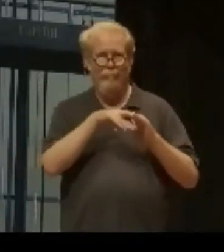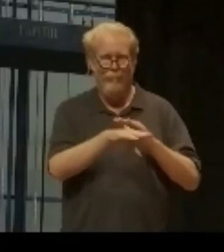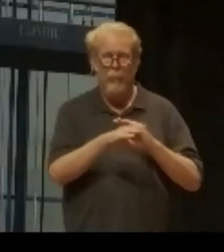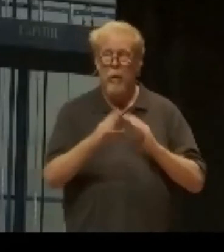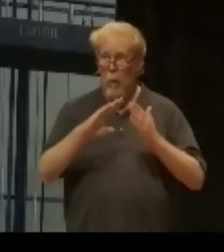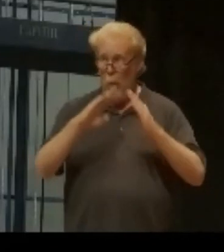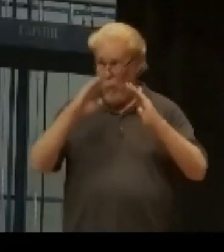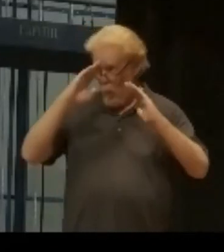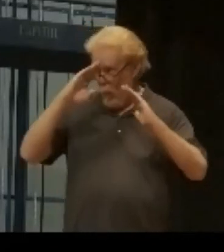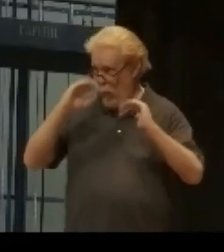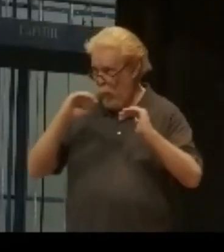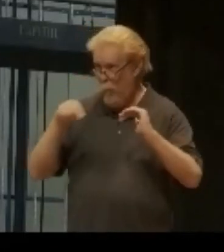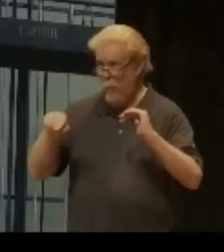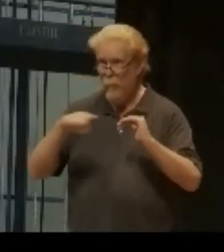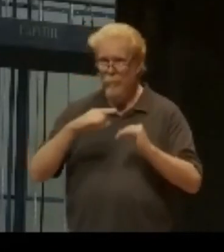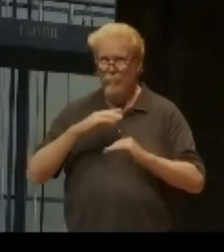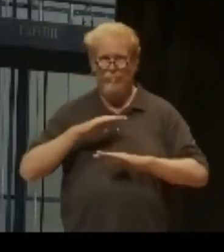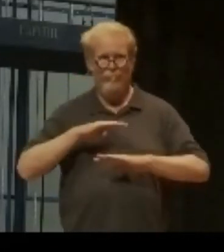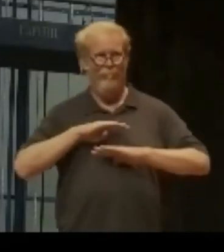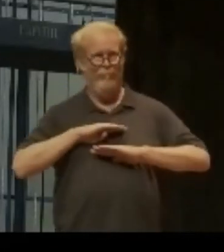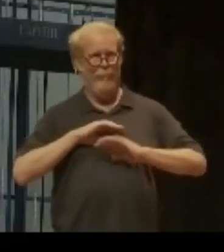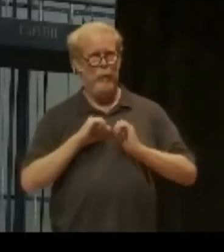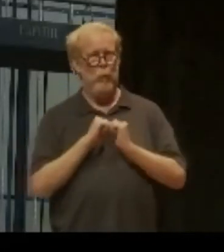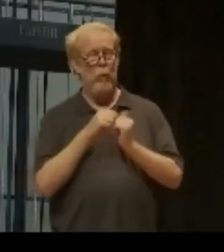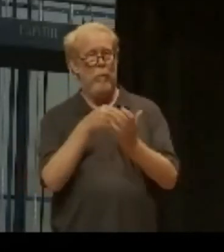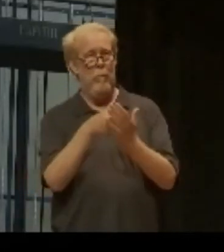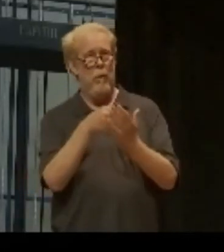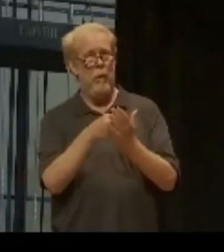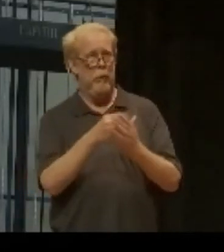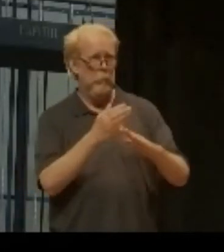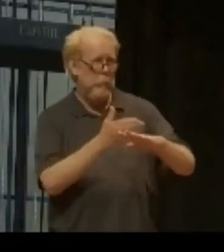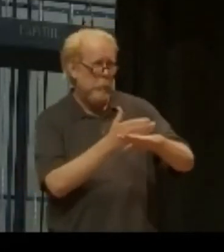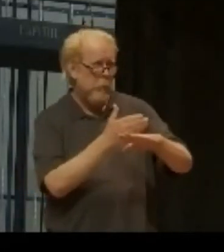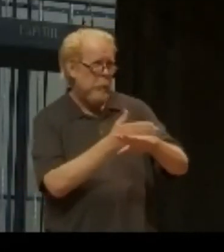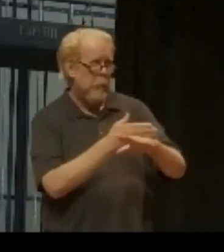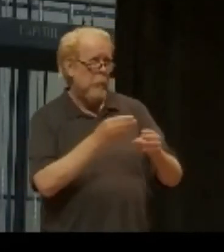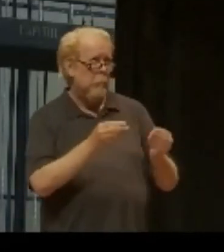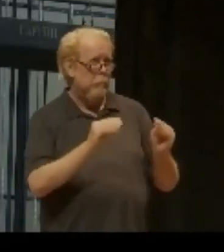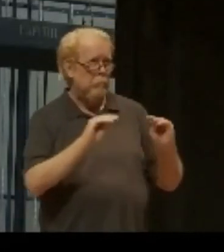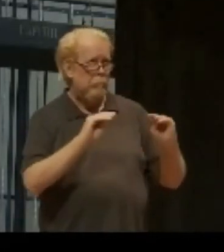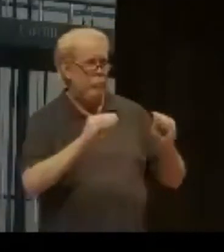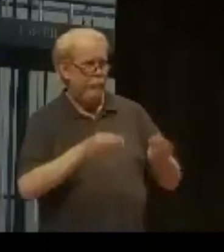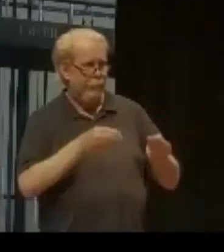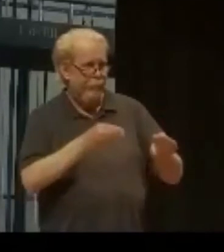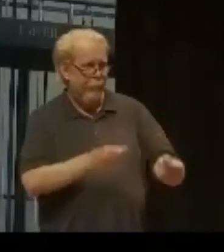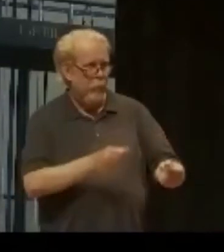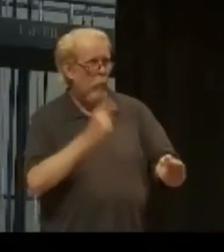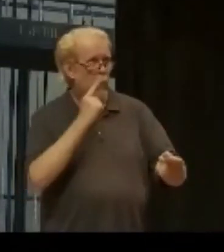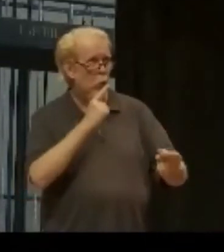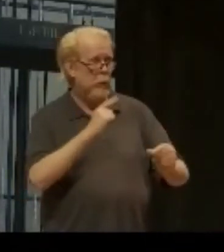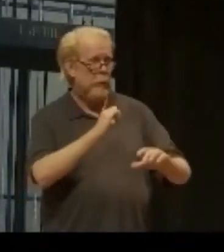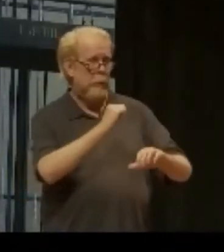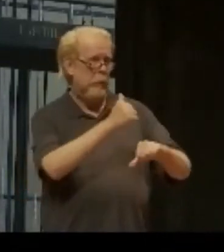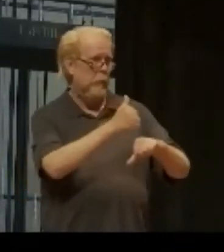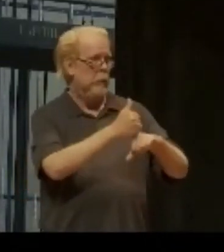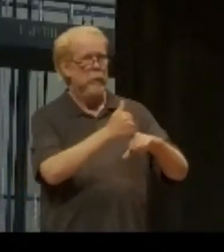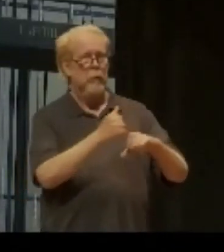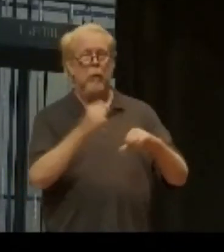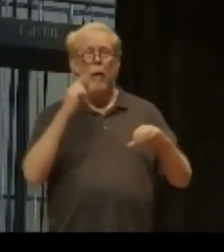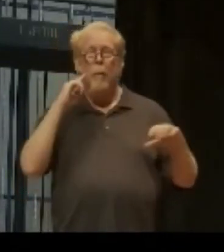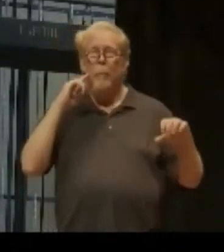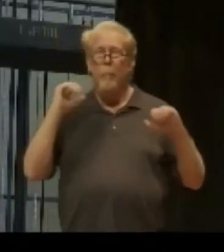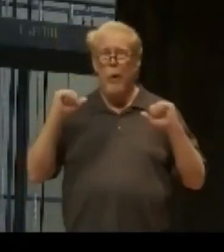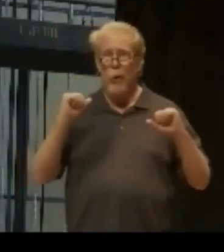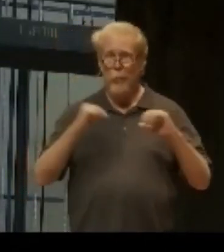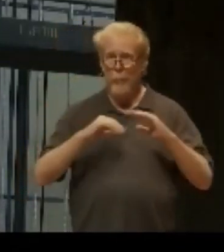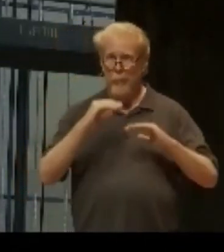la comunidad esté complacida con cómo el dinero ha sido utilizado para crear una edificación moderna que servirá a los